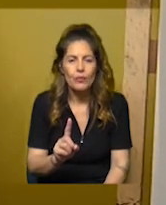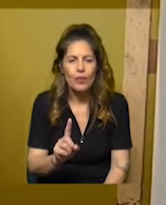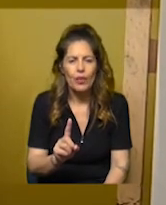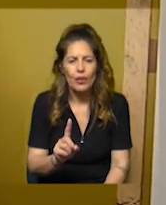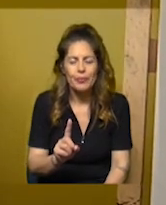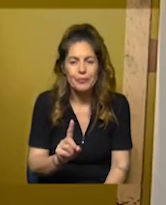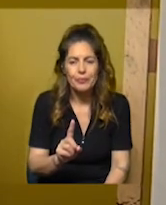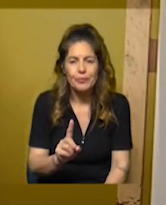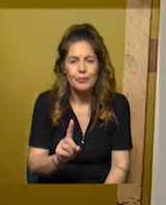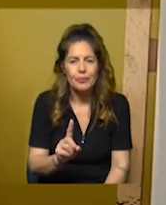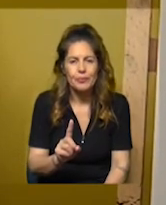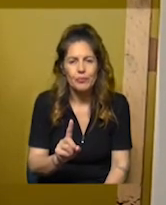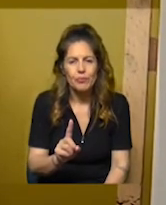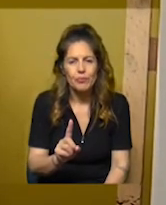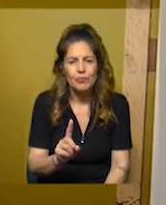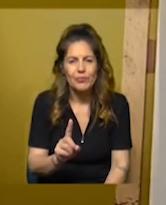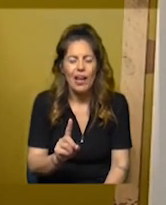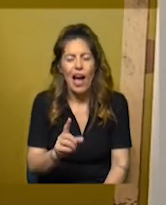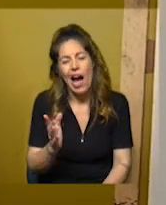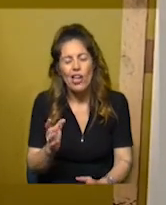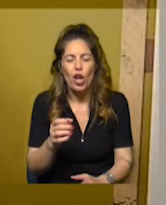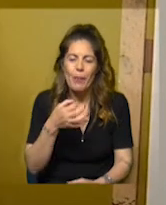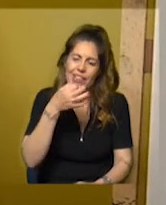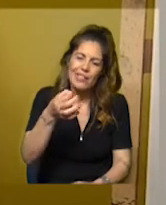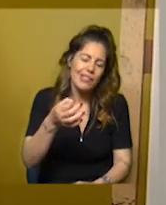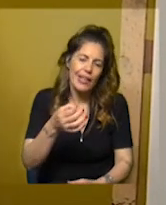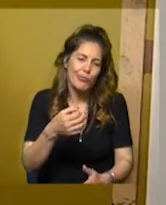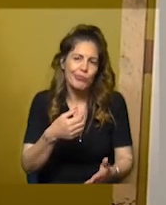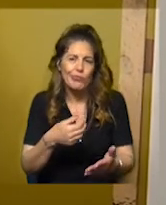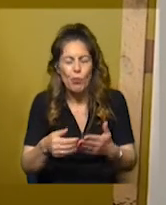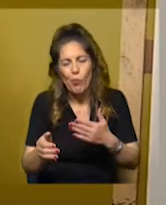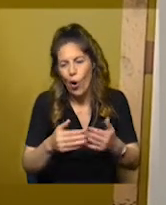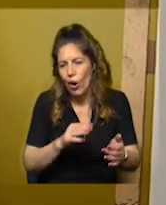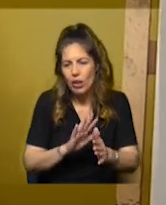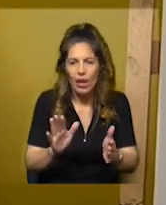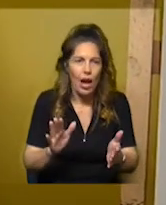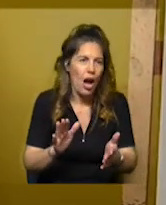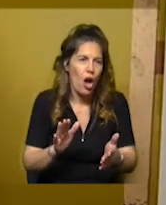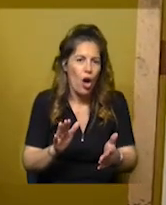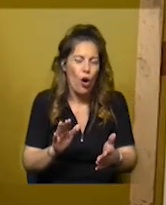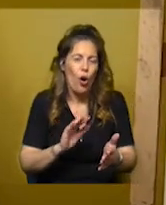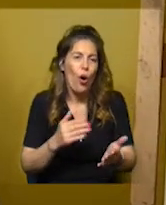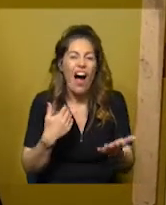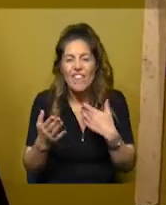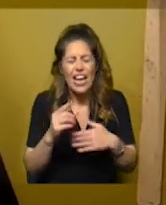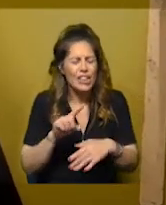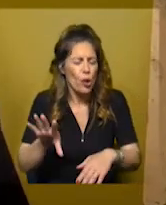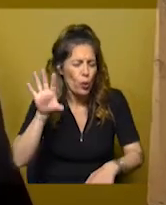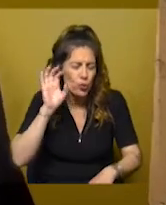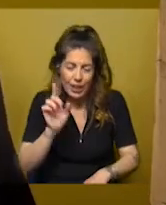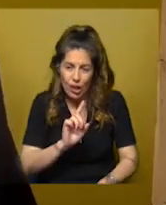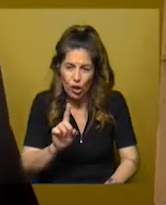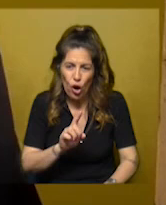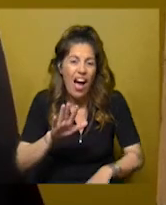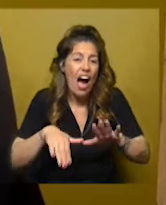este sobre estimar o sobre e dialogar eh sin escucharte es decir muchas